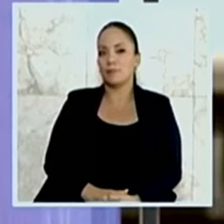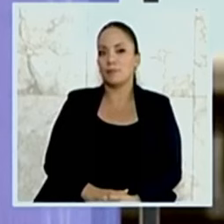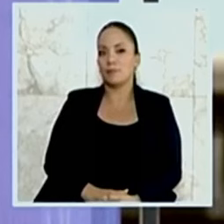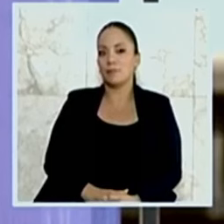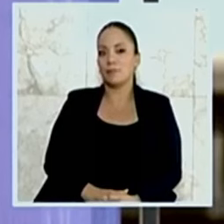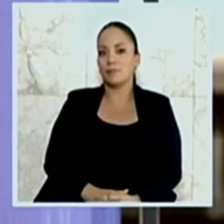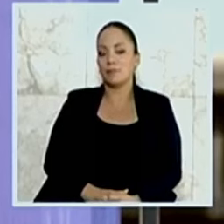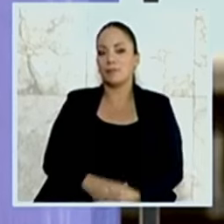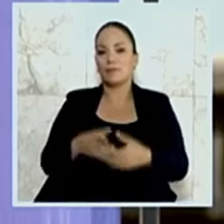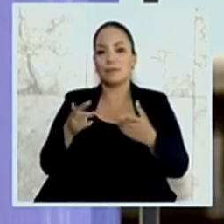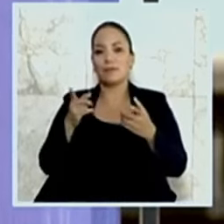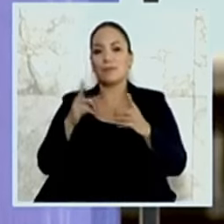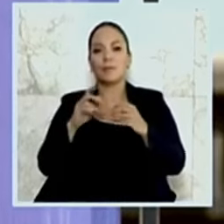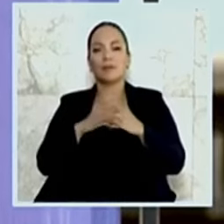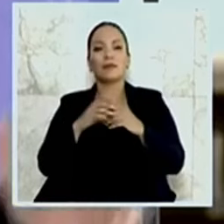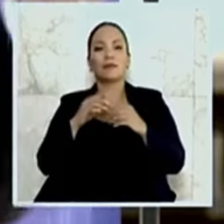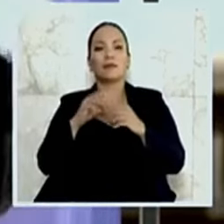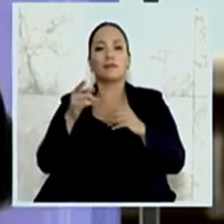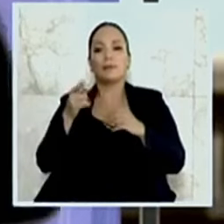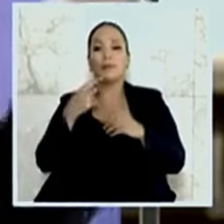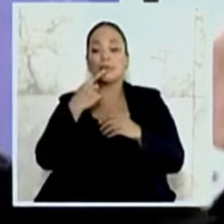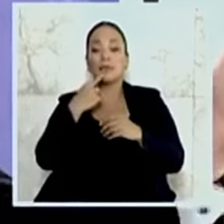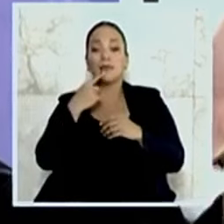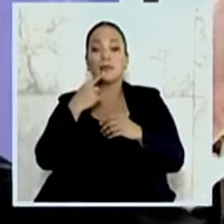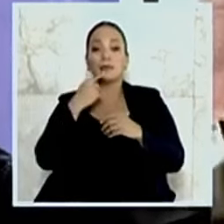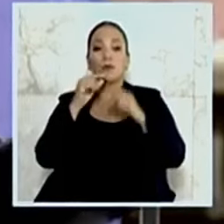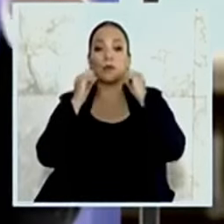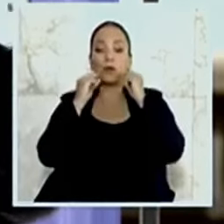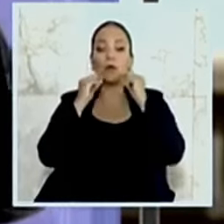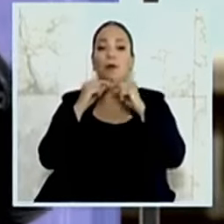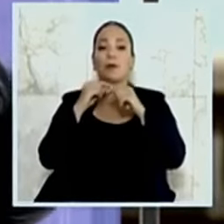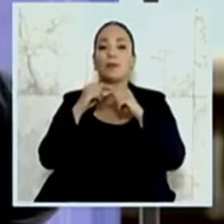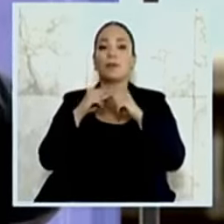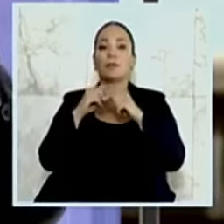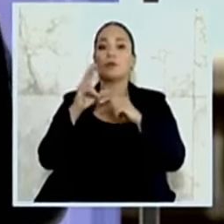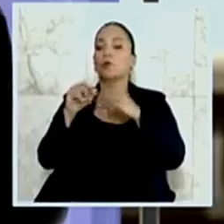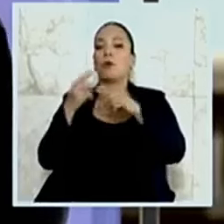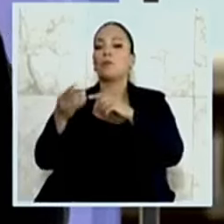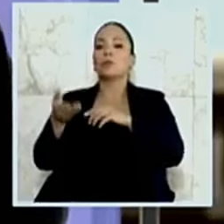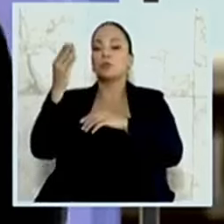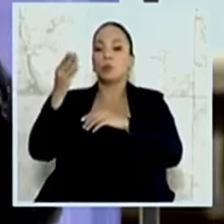posibilidad de discusión más racional, lo valoraremos, pero ahora tenemos muchas cosas pendientes. No,